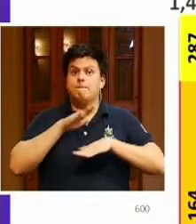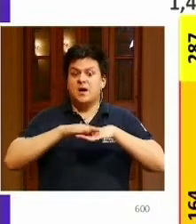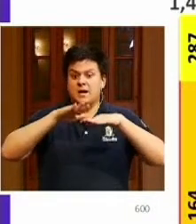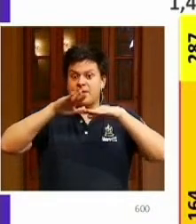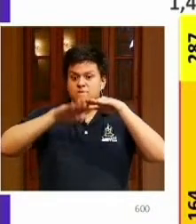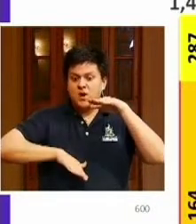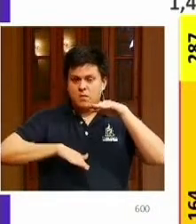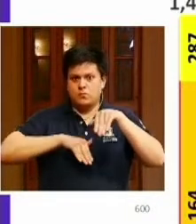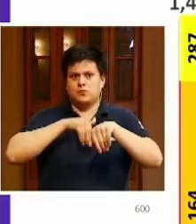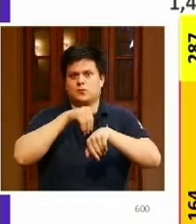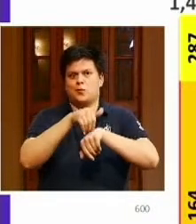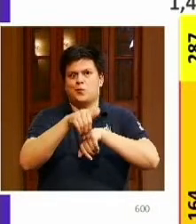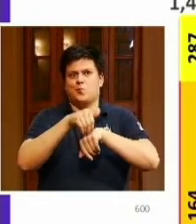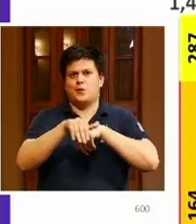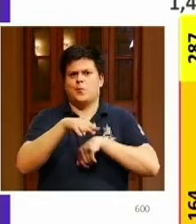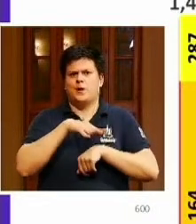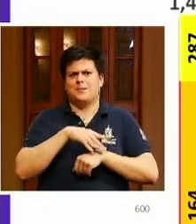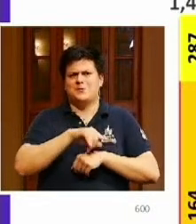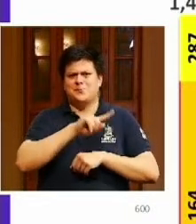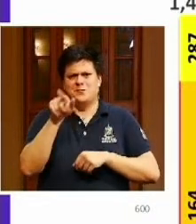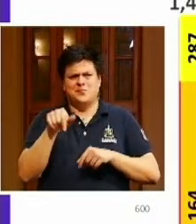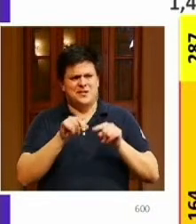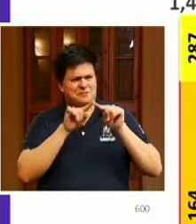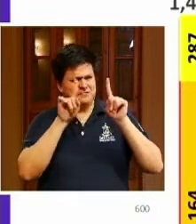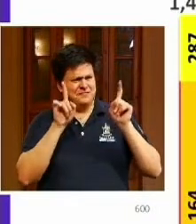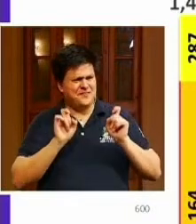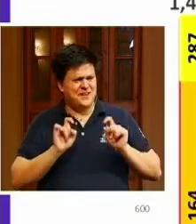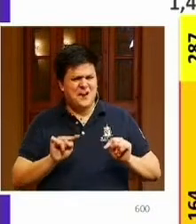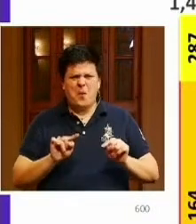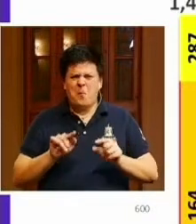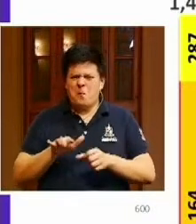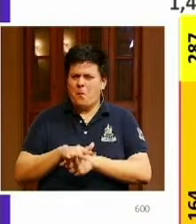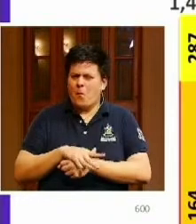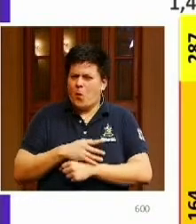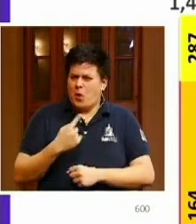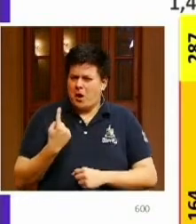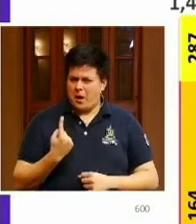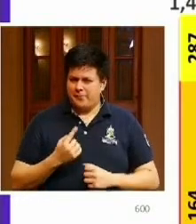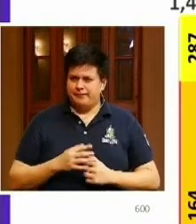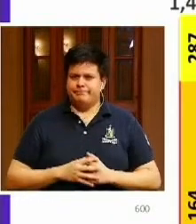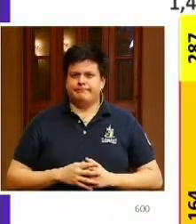baja. Y ustedes se preguntan por qué. Porque